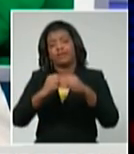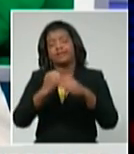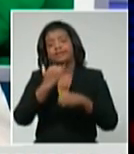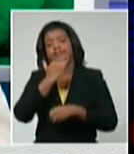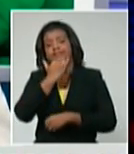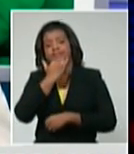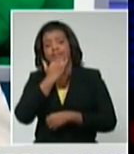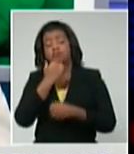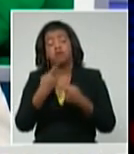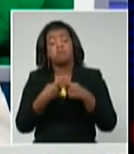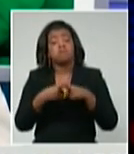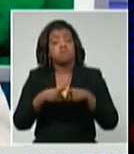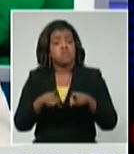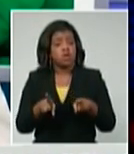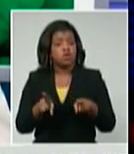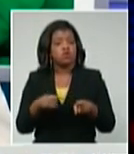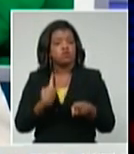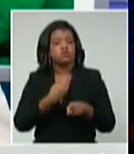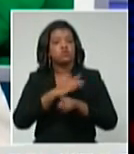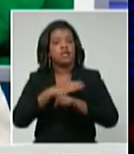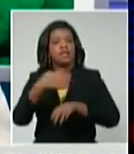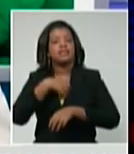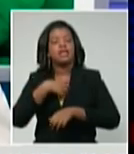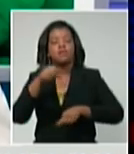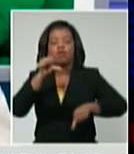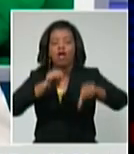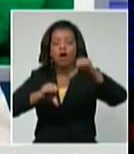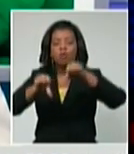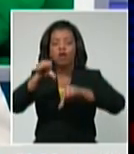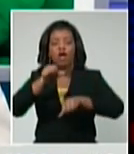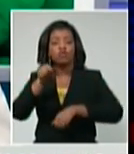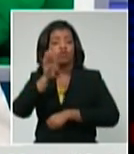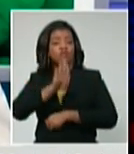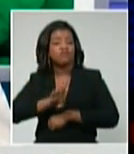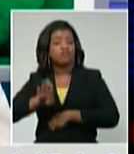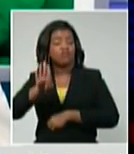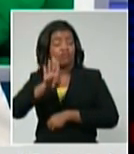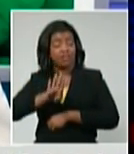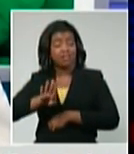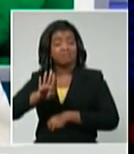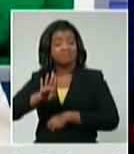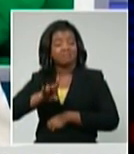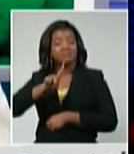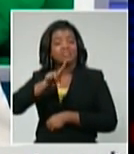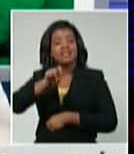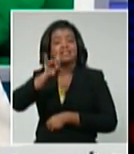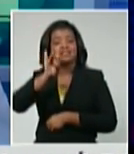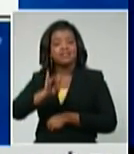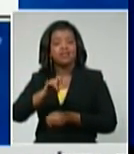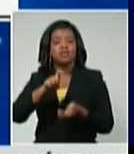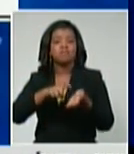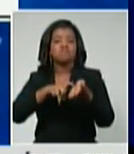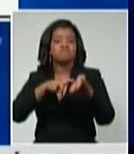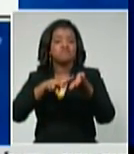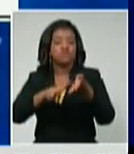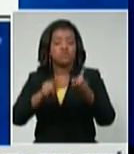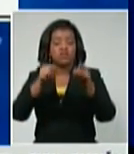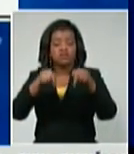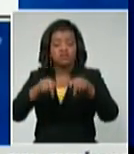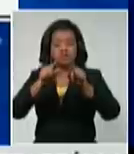embargo ya tenemos laboratorios de biología molecular en 17 territorios de nuestro